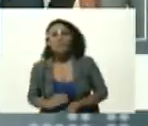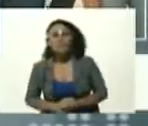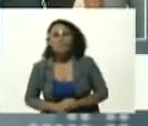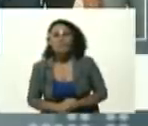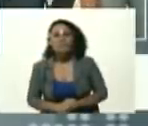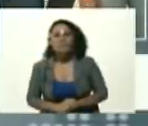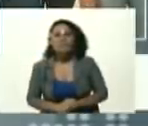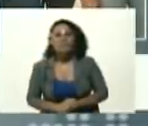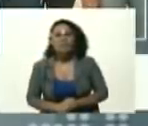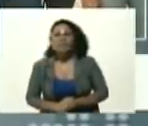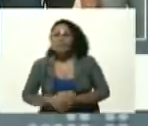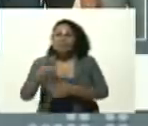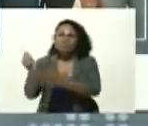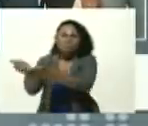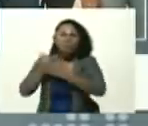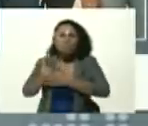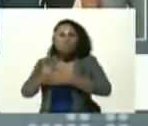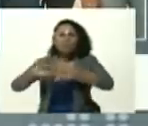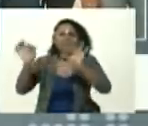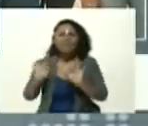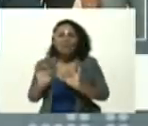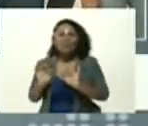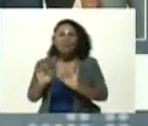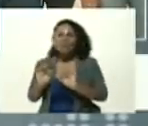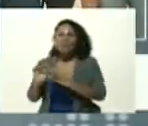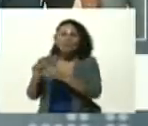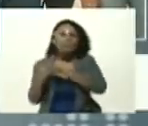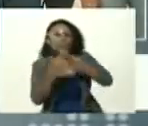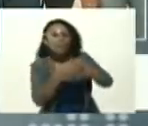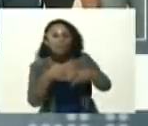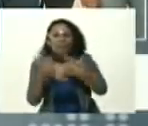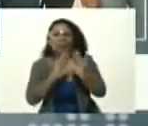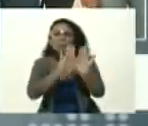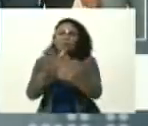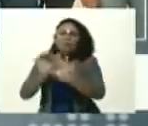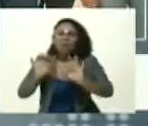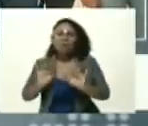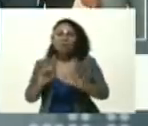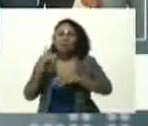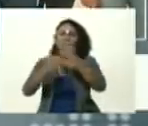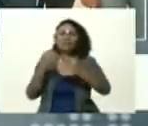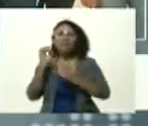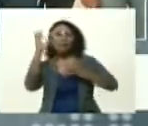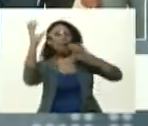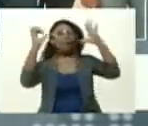Ni lavan ni prestan la batea y lo que hacen es show, un show aquí, un show allá.